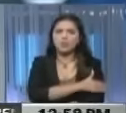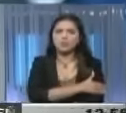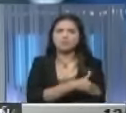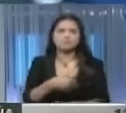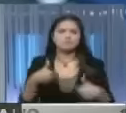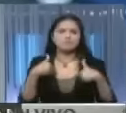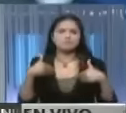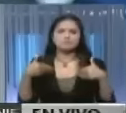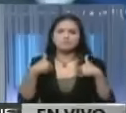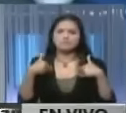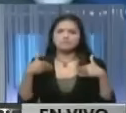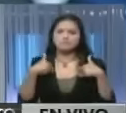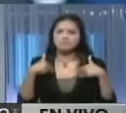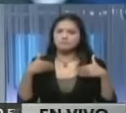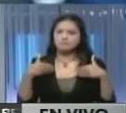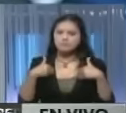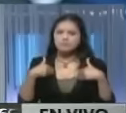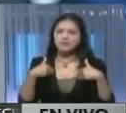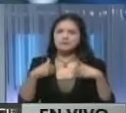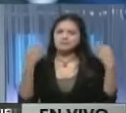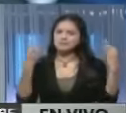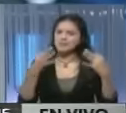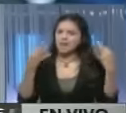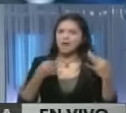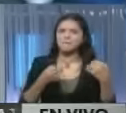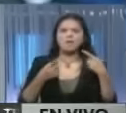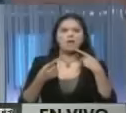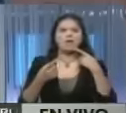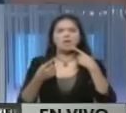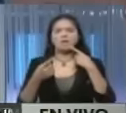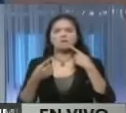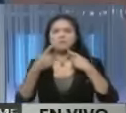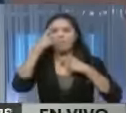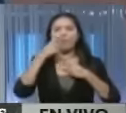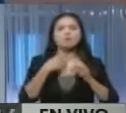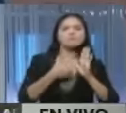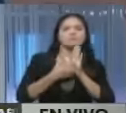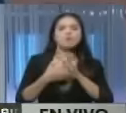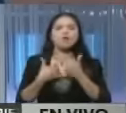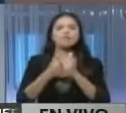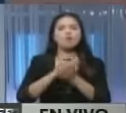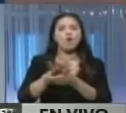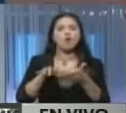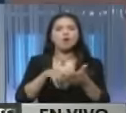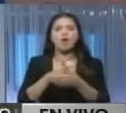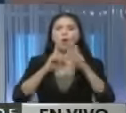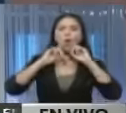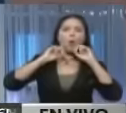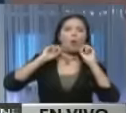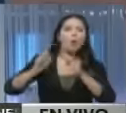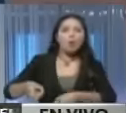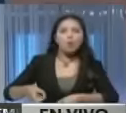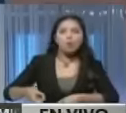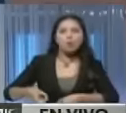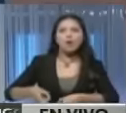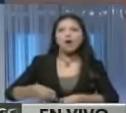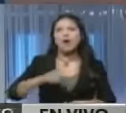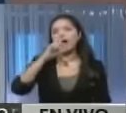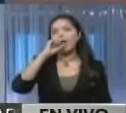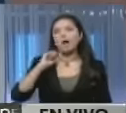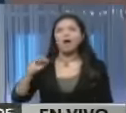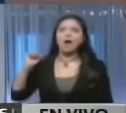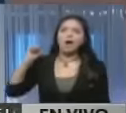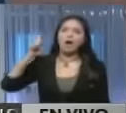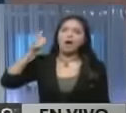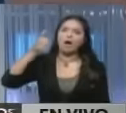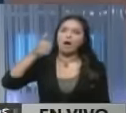víctima del lenguaje violento, es víctima del lenguaje de odio que durante años